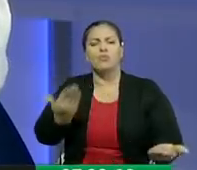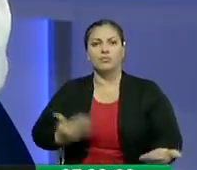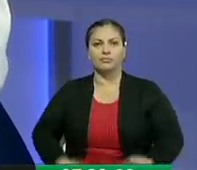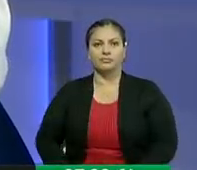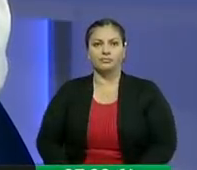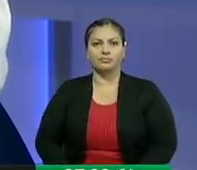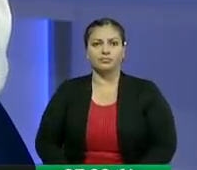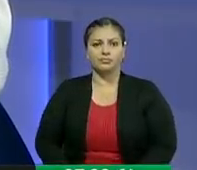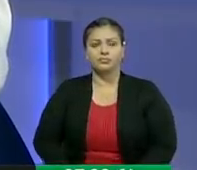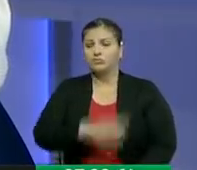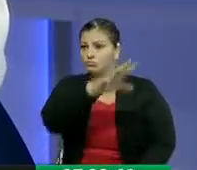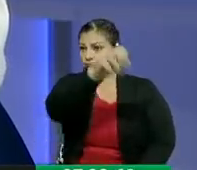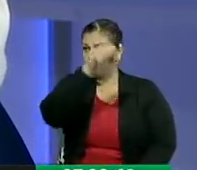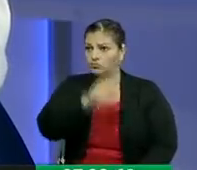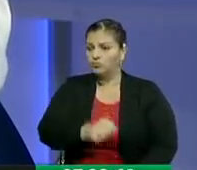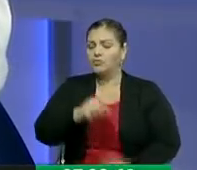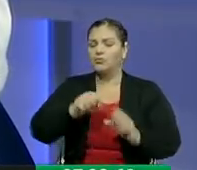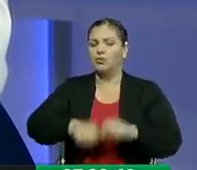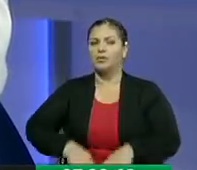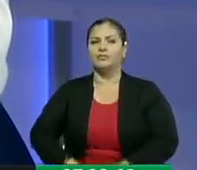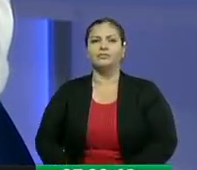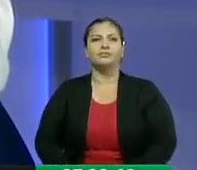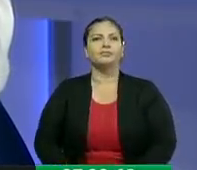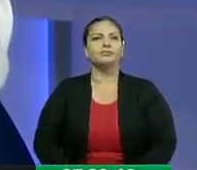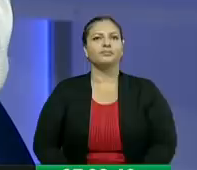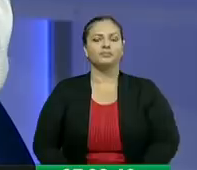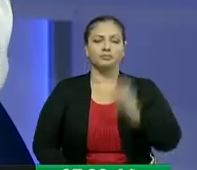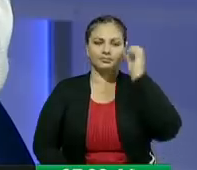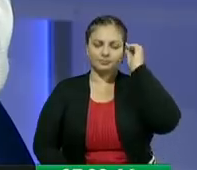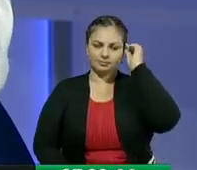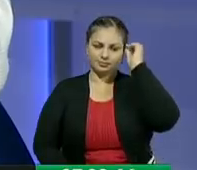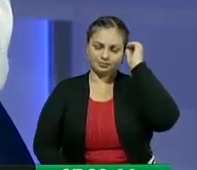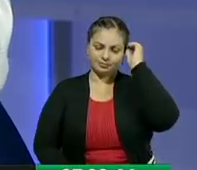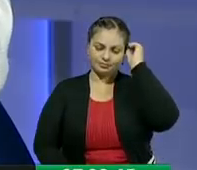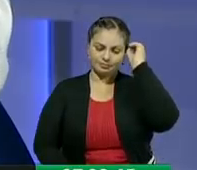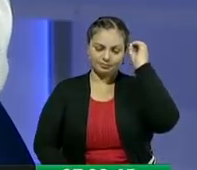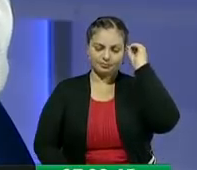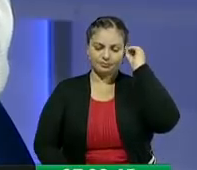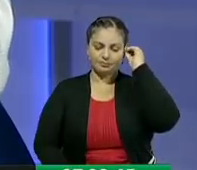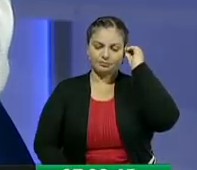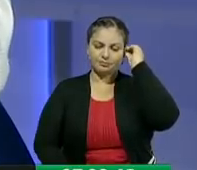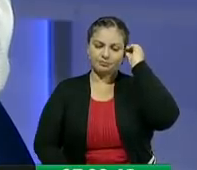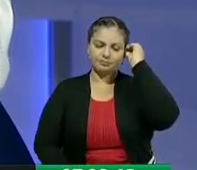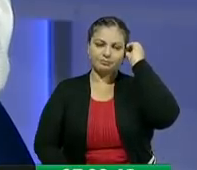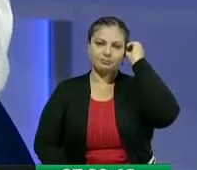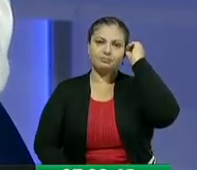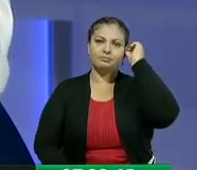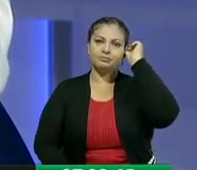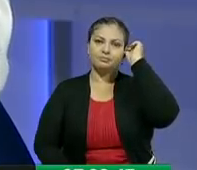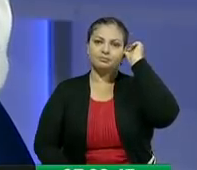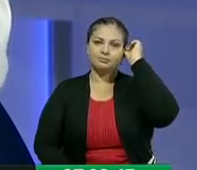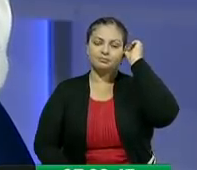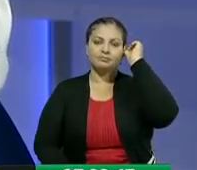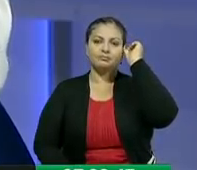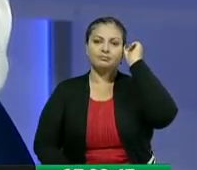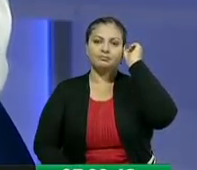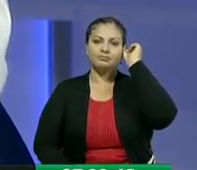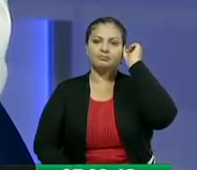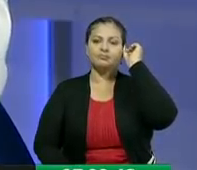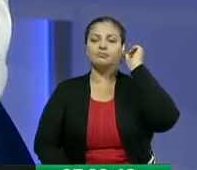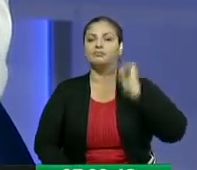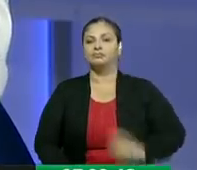resolviendo en relación con los informes de los peritos y luego allí se concluyó que fue un crimen de delincuencia